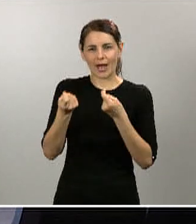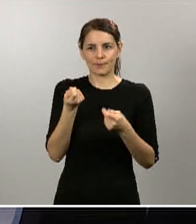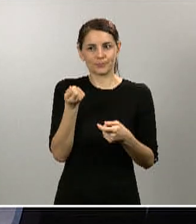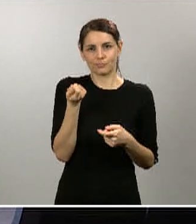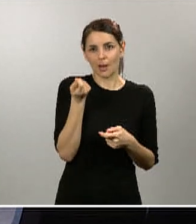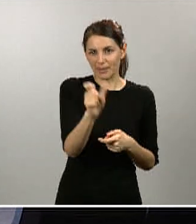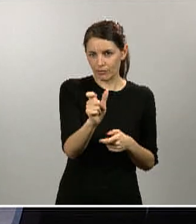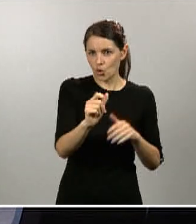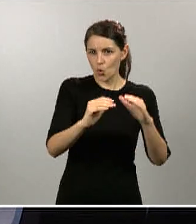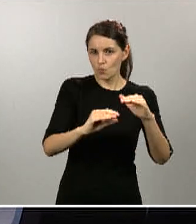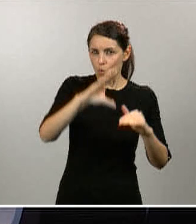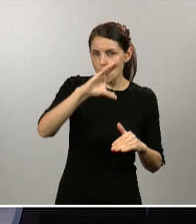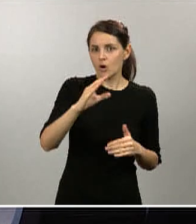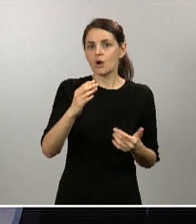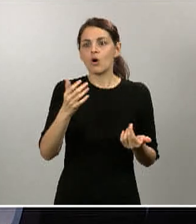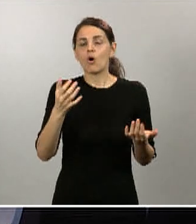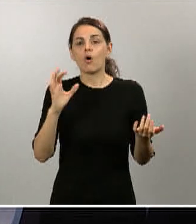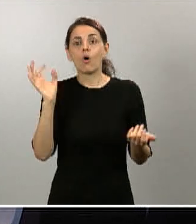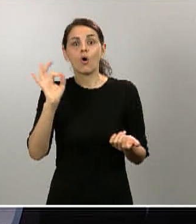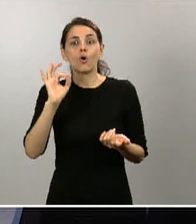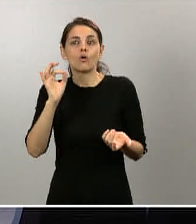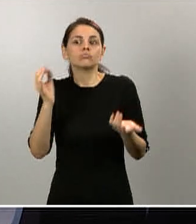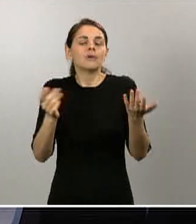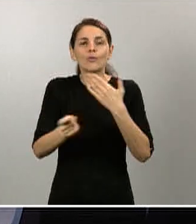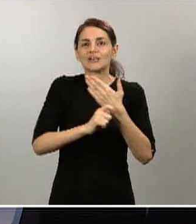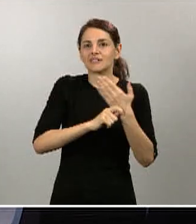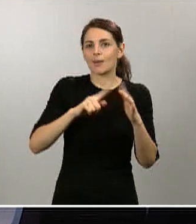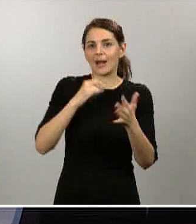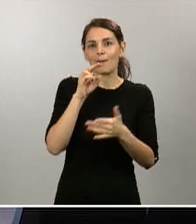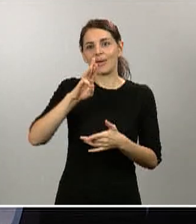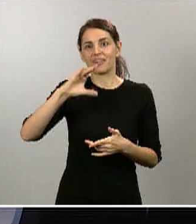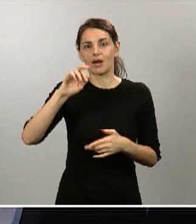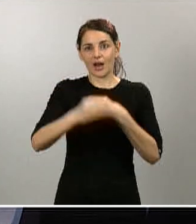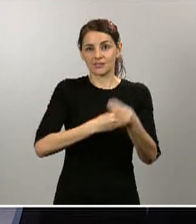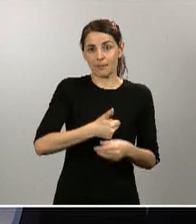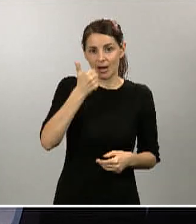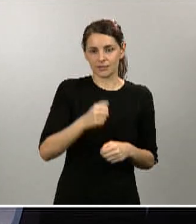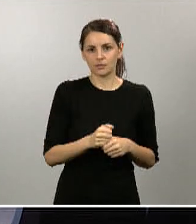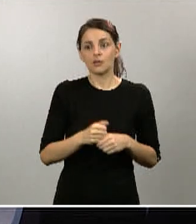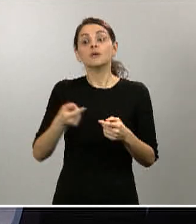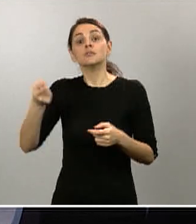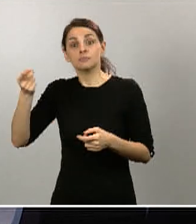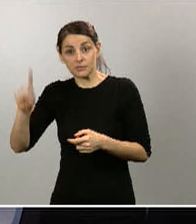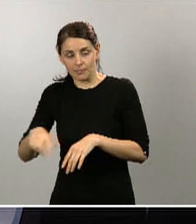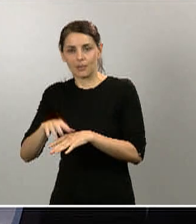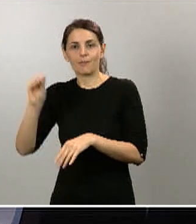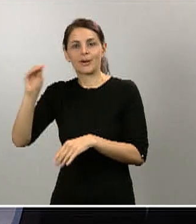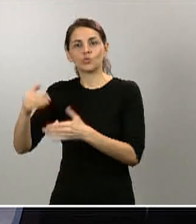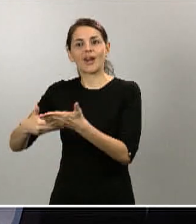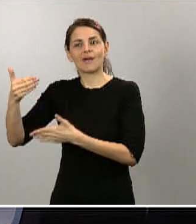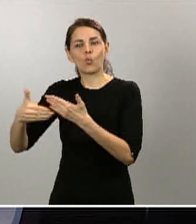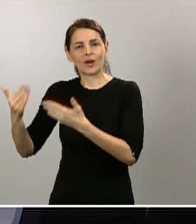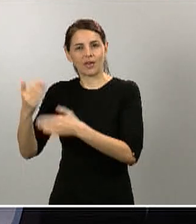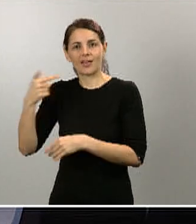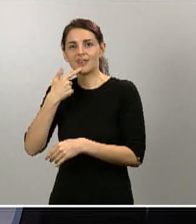hacer más PCR? Pregunta La Vanguardia: ¿por qué se ha puesto a disposición de las comunidades los test y laboratorios de las clínicas privadas para evitar